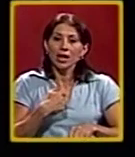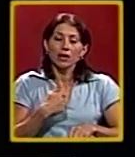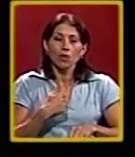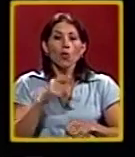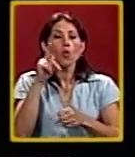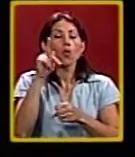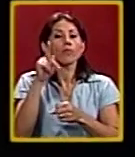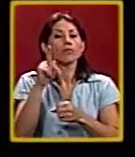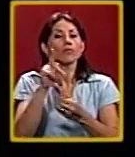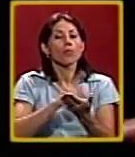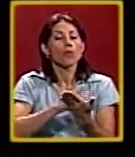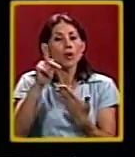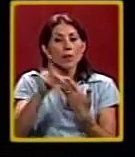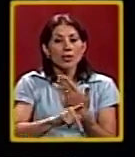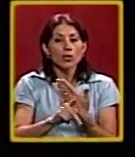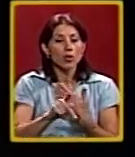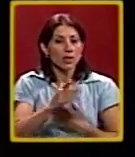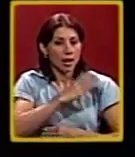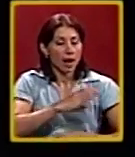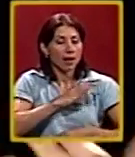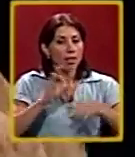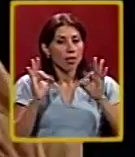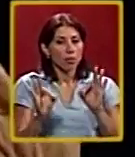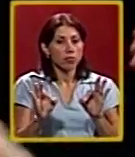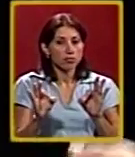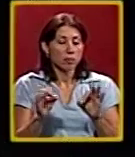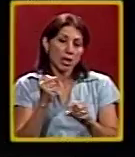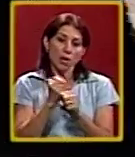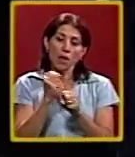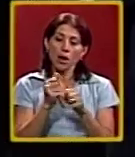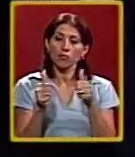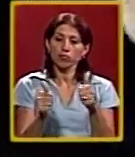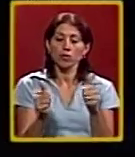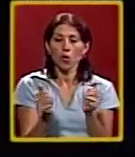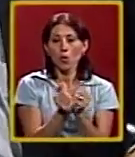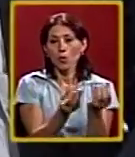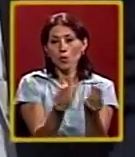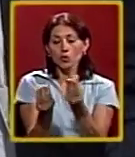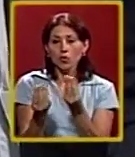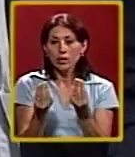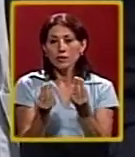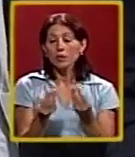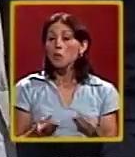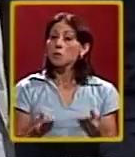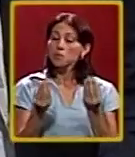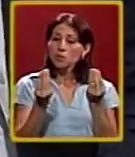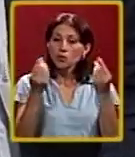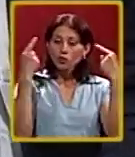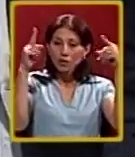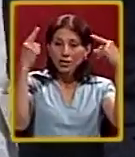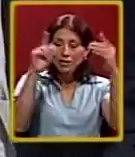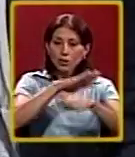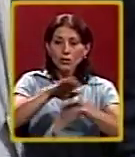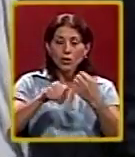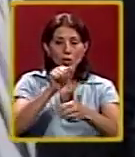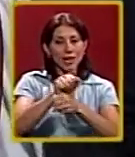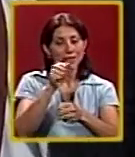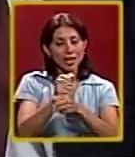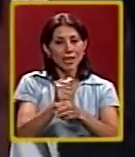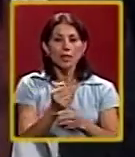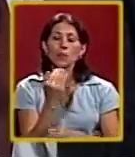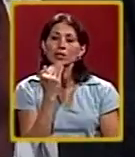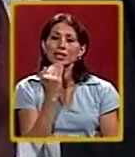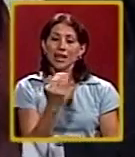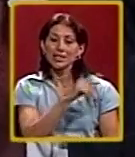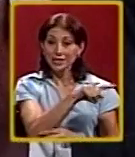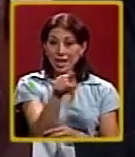programación de calidad y ser eficientes, digo yo, en las producciones. Muchos éxitos en todas esas tareas, le decimos muchas gracias a las